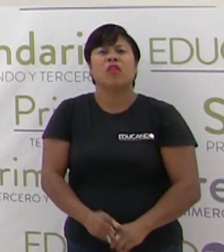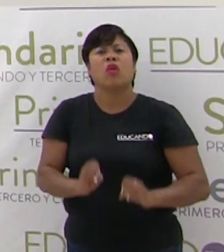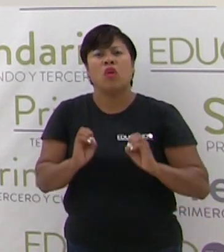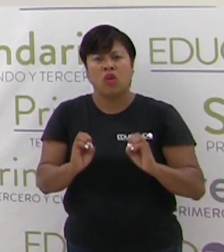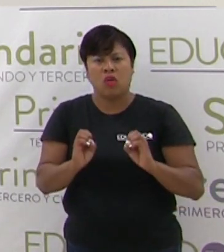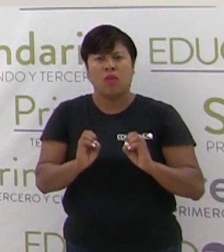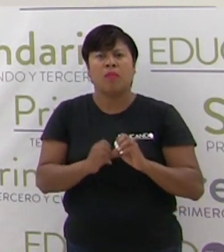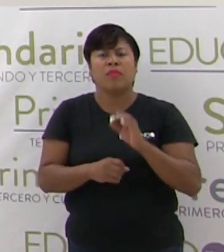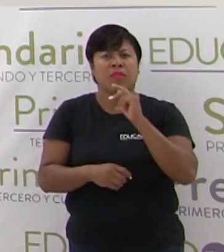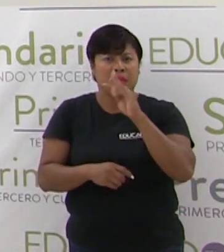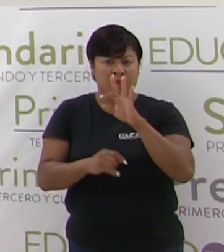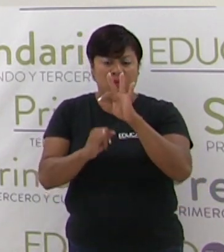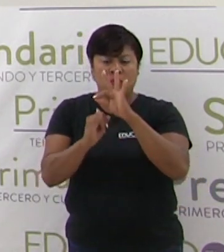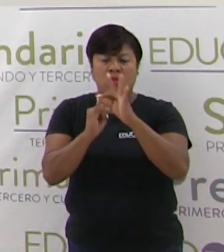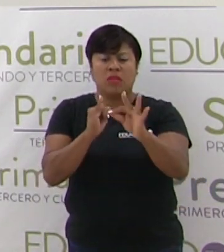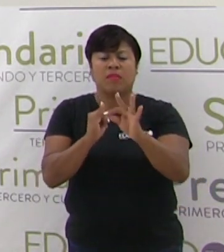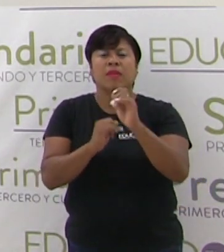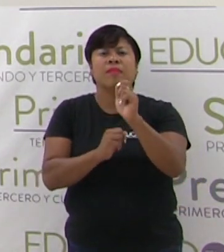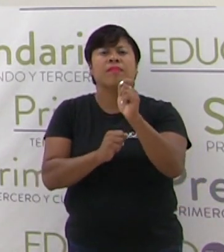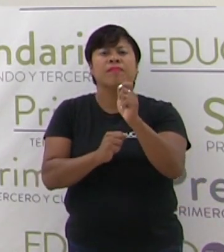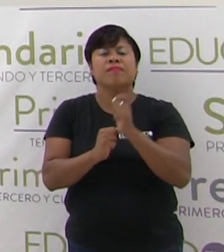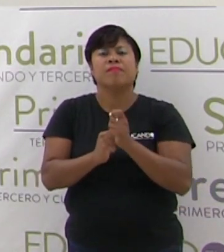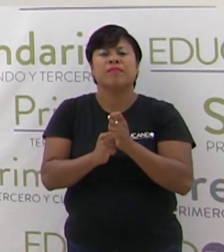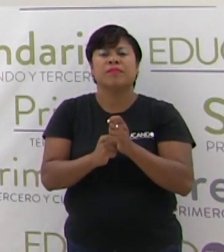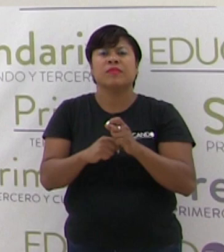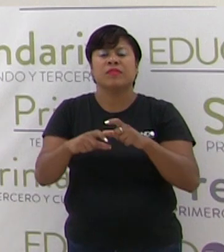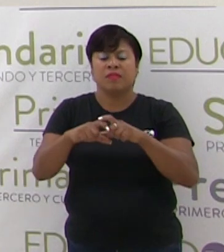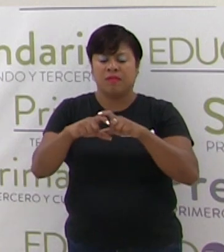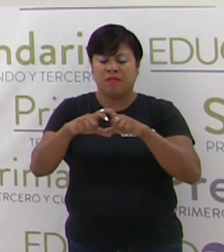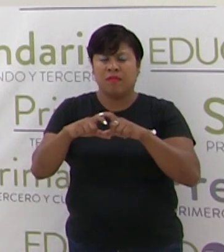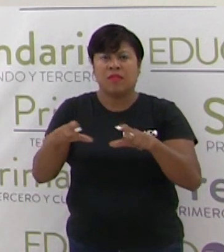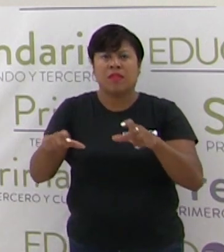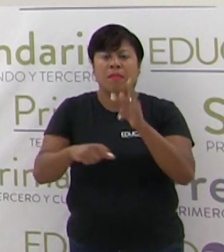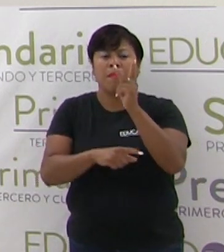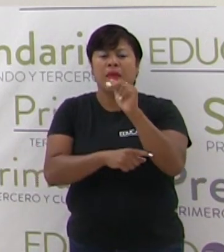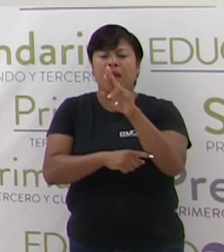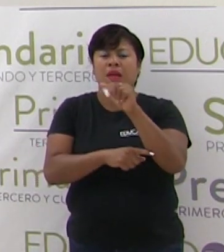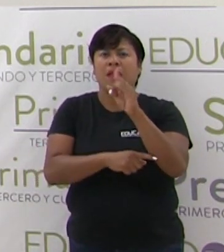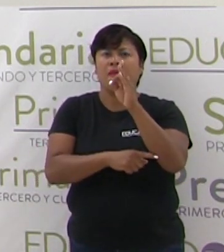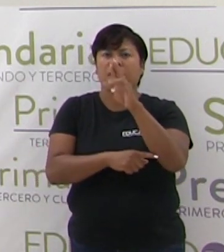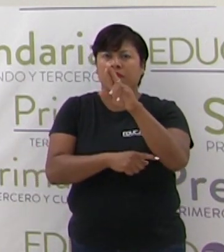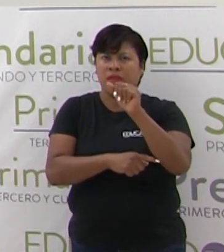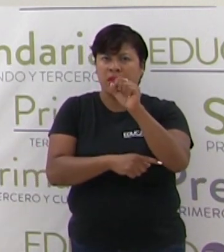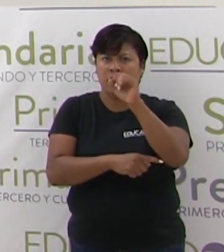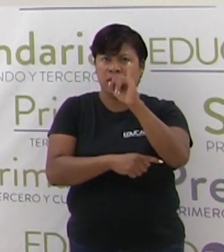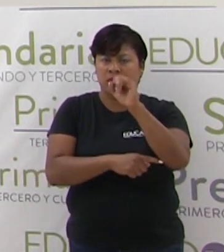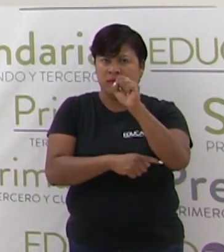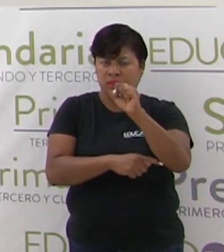o también una última que sería las fichas de paráfrasis.